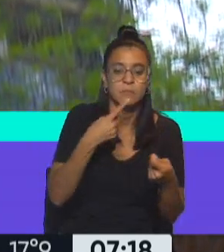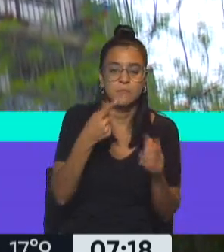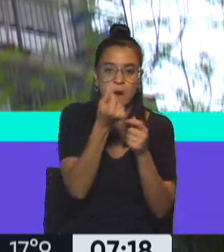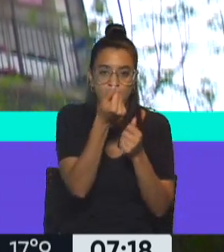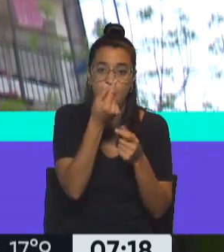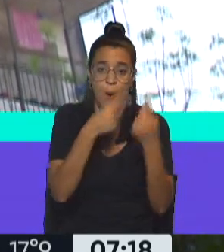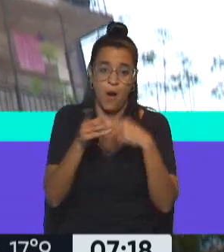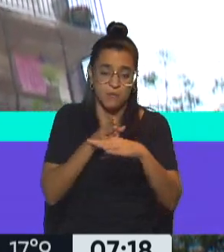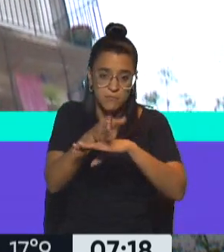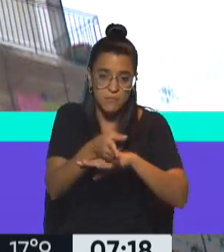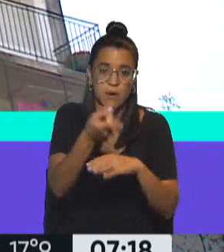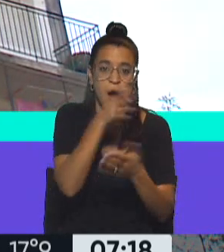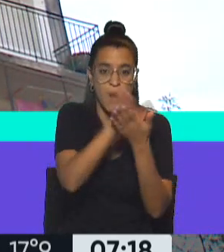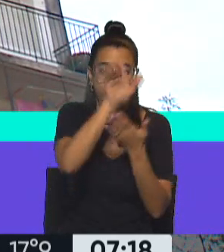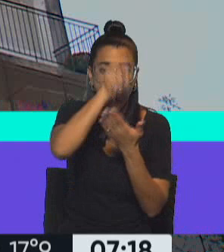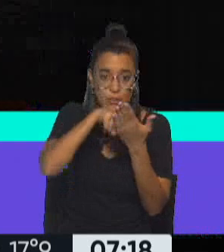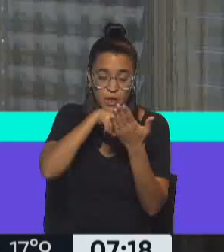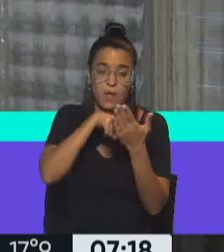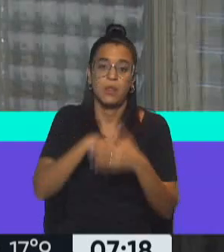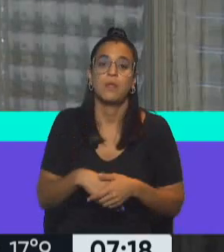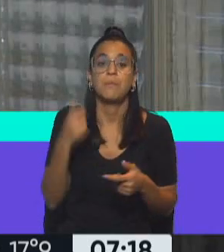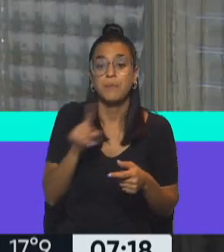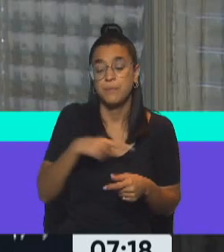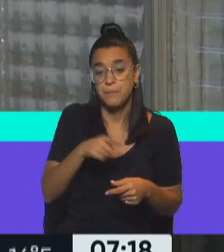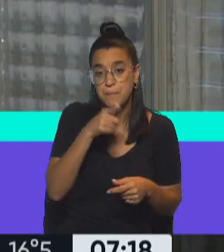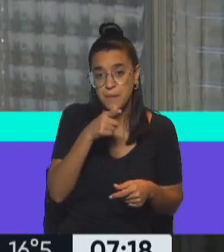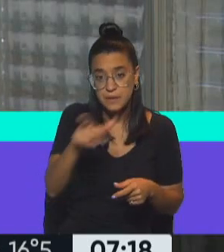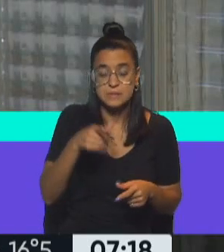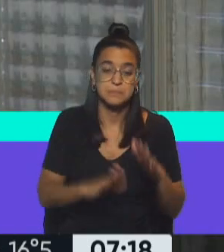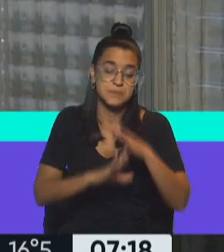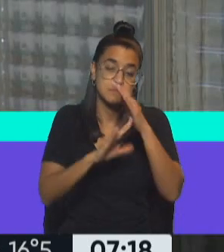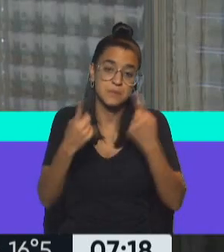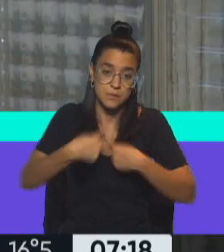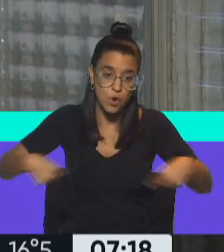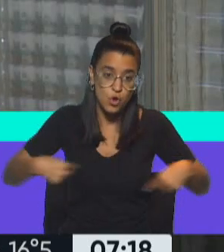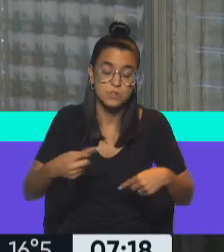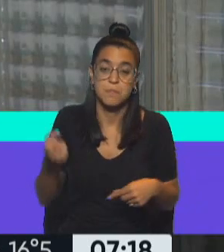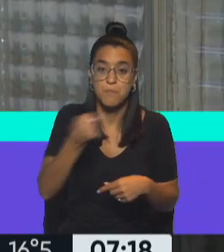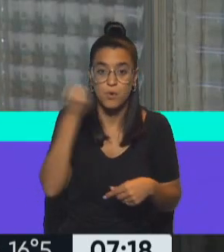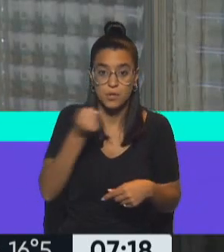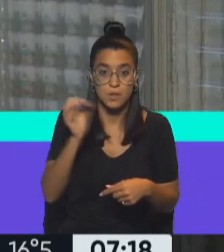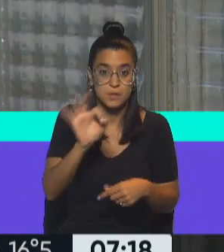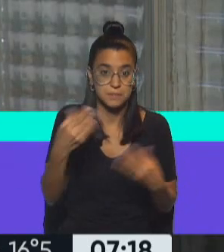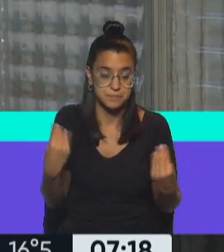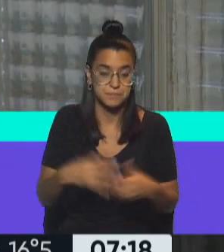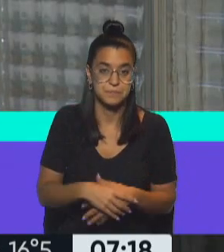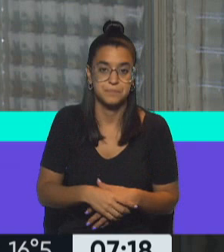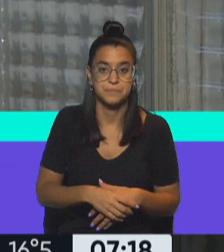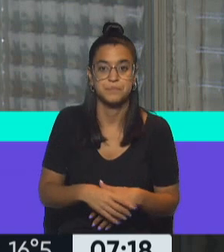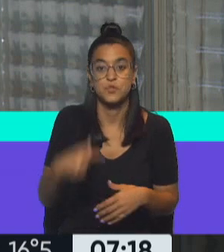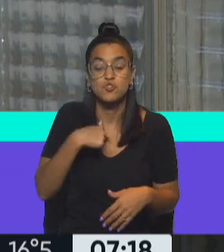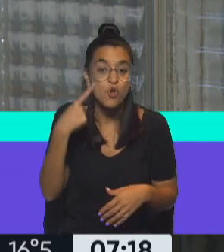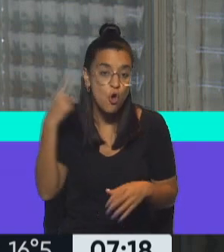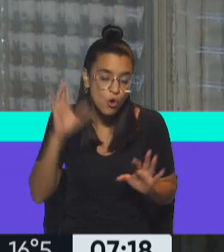acceder, ¿sí?, a un nuevo contrato. Pero me parece que los principales elementos a considerar es, creo